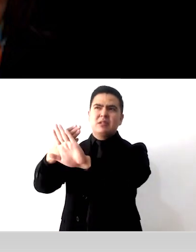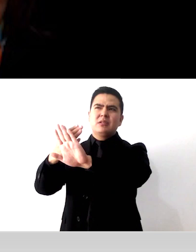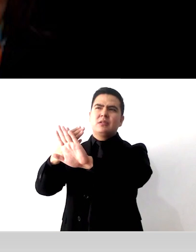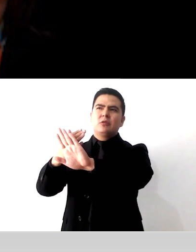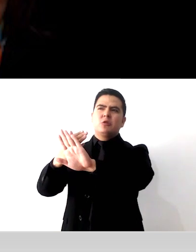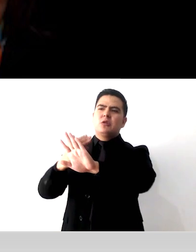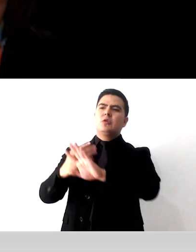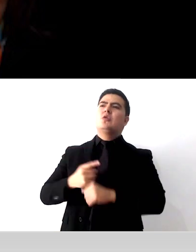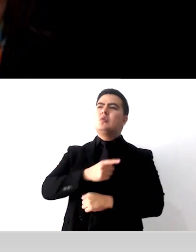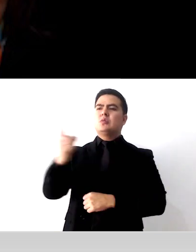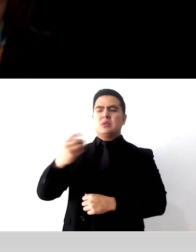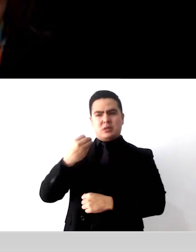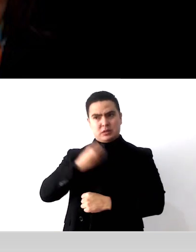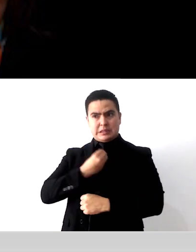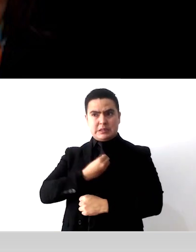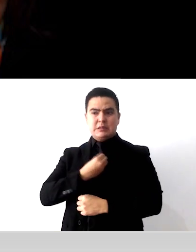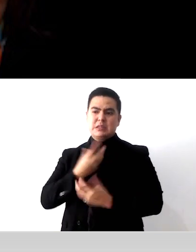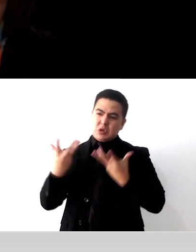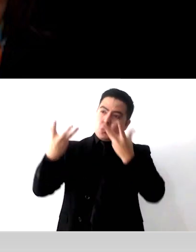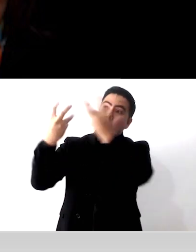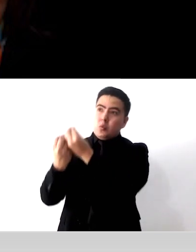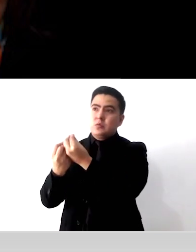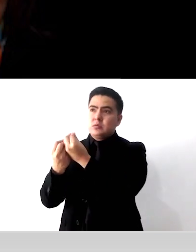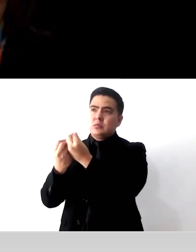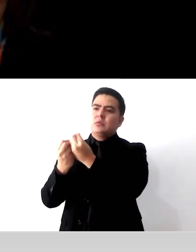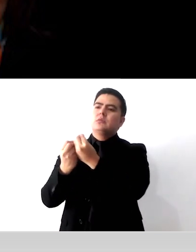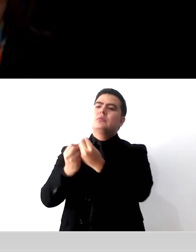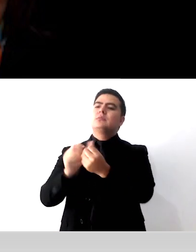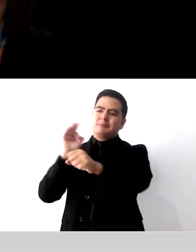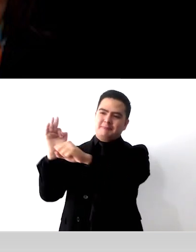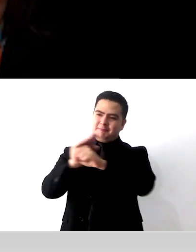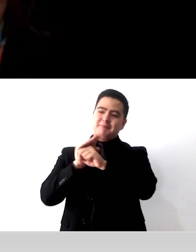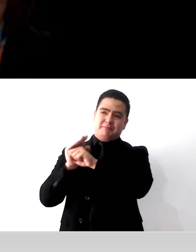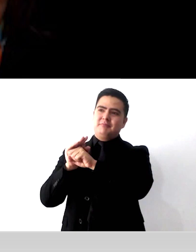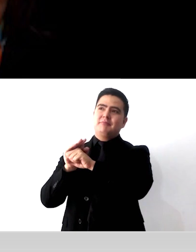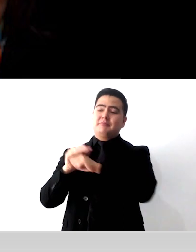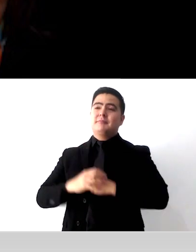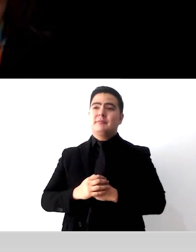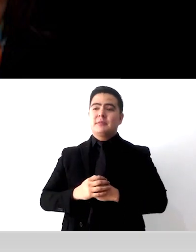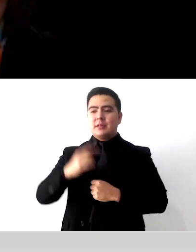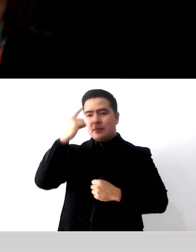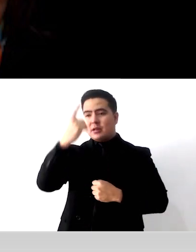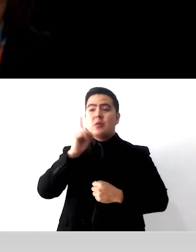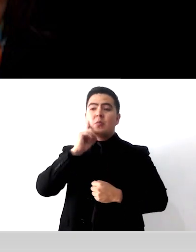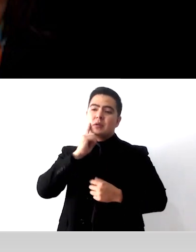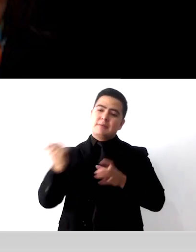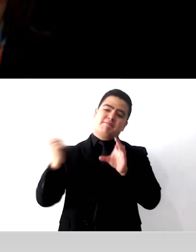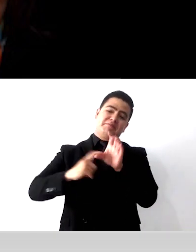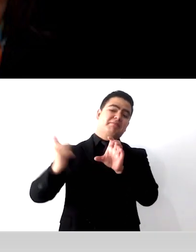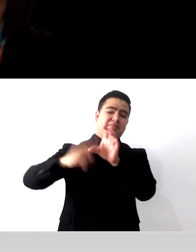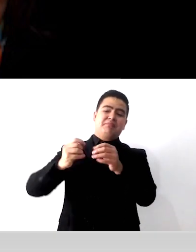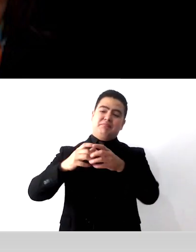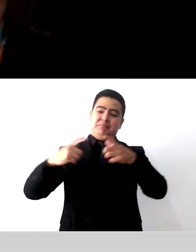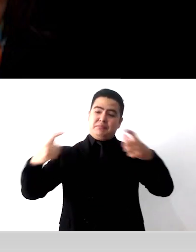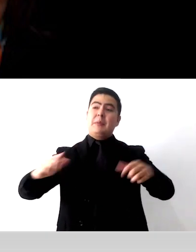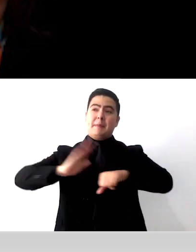seguir apoyándonos e invitando a más mujeres a que se sumen a estos espacios. ¿Y a los partidos